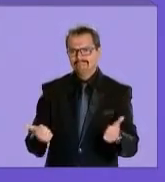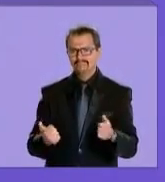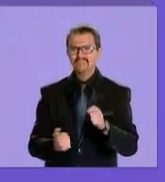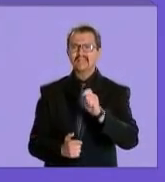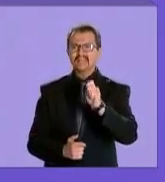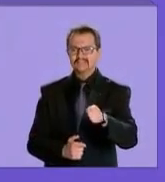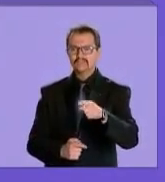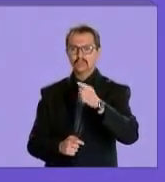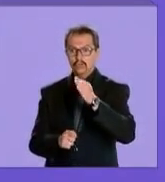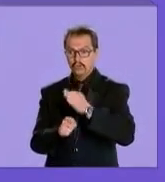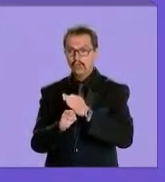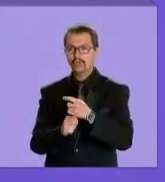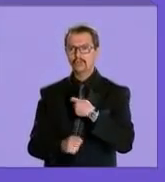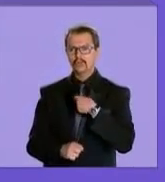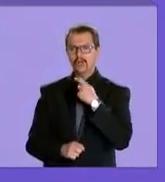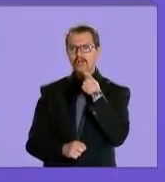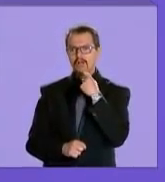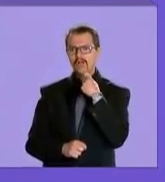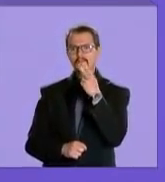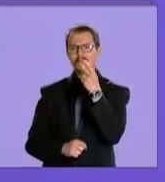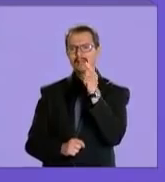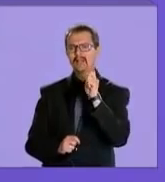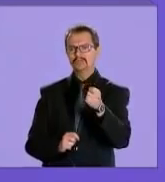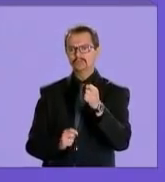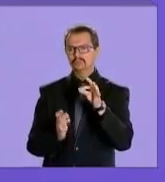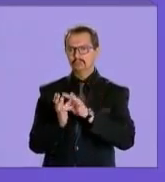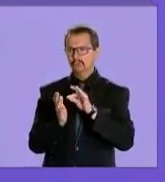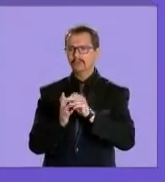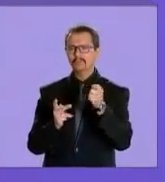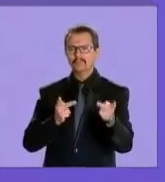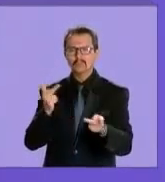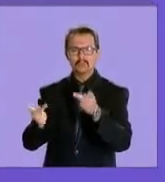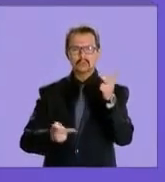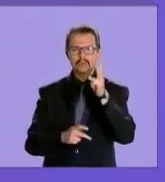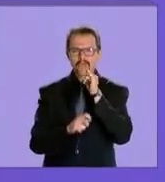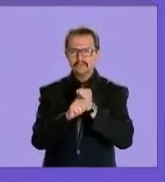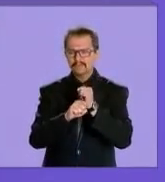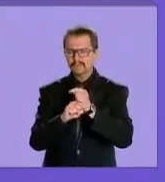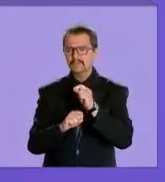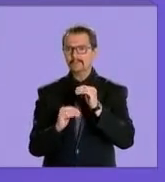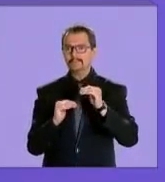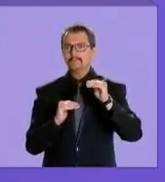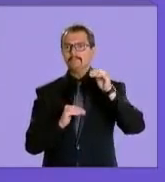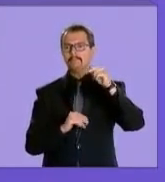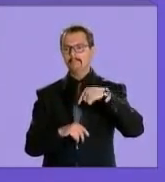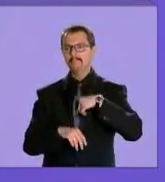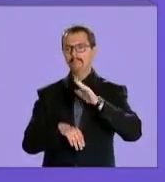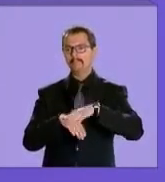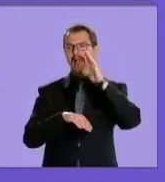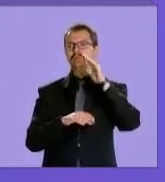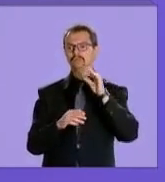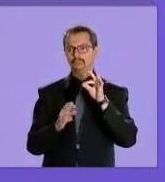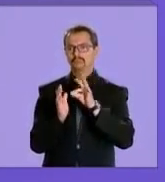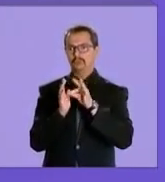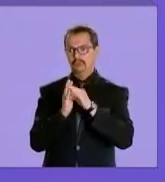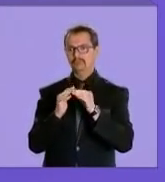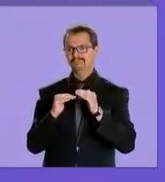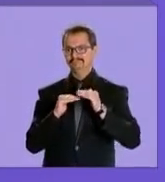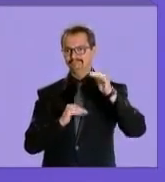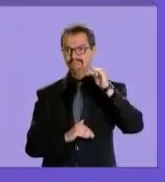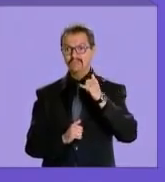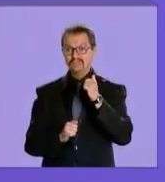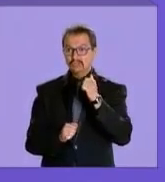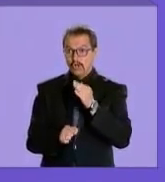las encuestas y están pensando que se van a recuperar aquí que van a remontar su desventaja